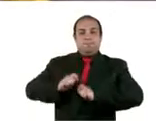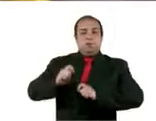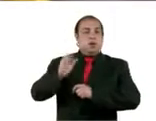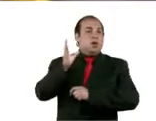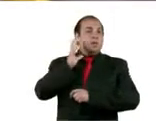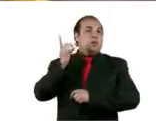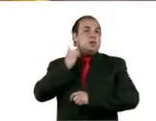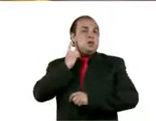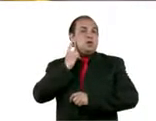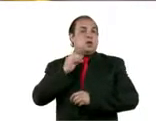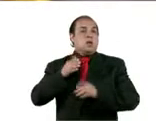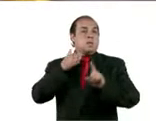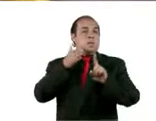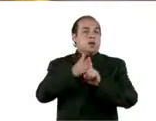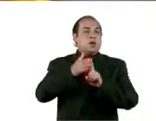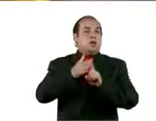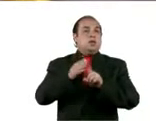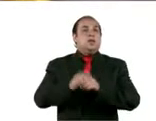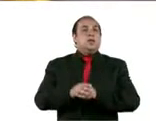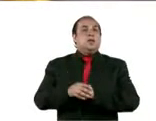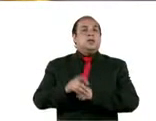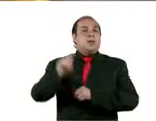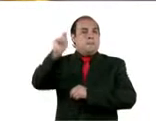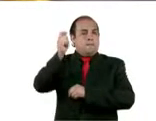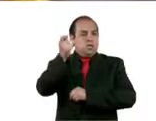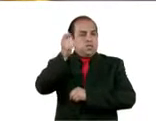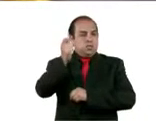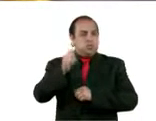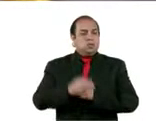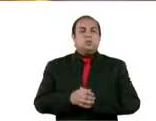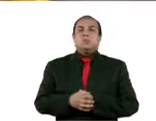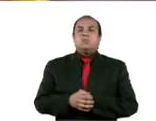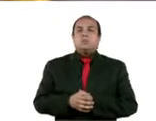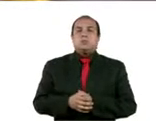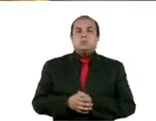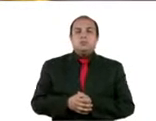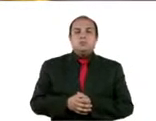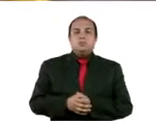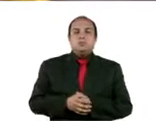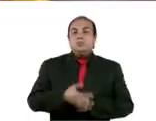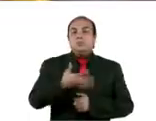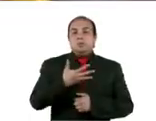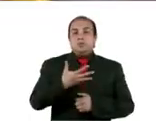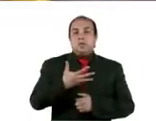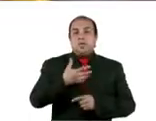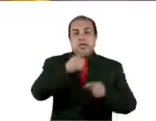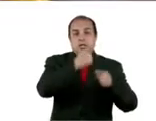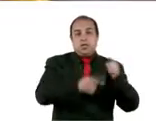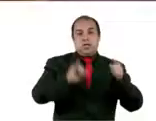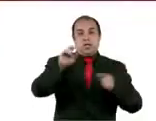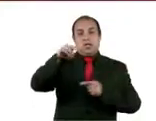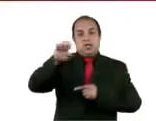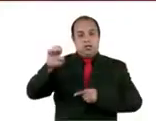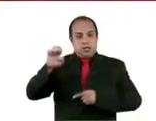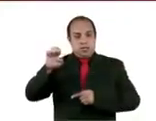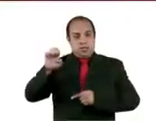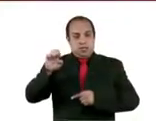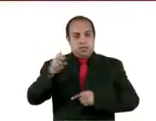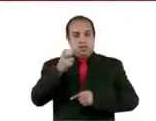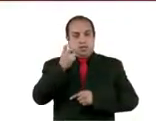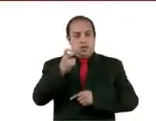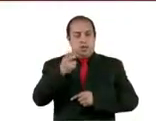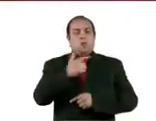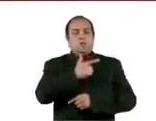Diputados para la pensión, para la concurrencia de recursos, viene de lo que se recortó al INE, cosa que nos